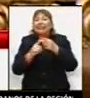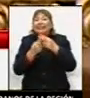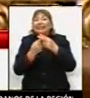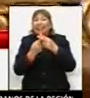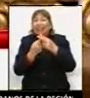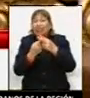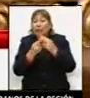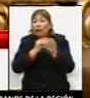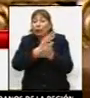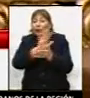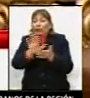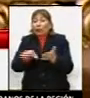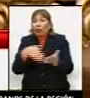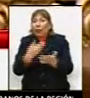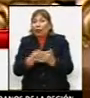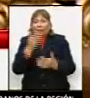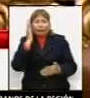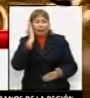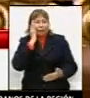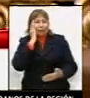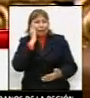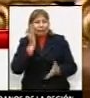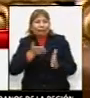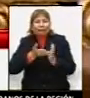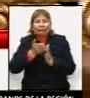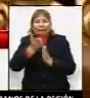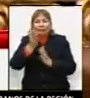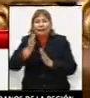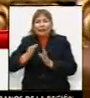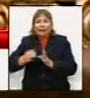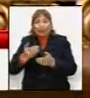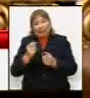tiene, como todos somos conscientes, un largo camino por recorrer.